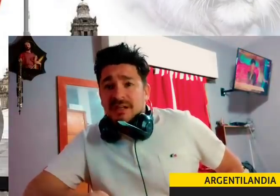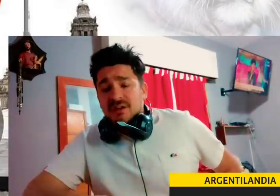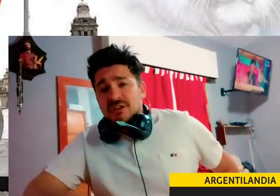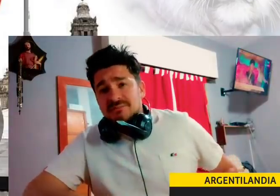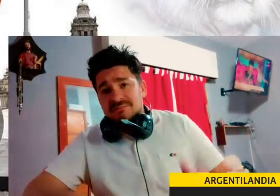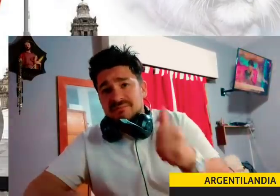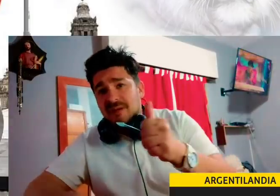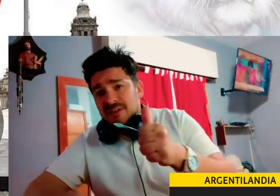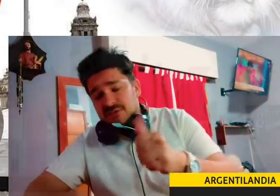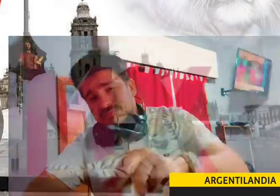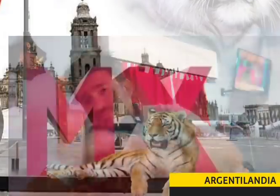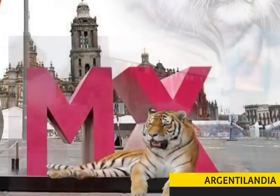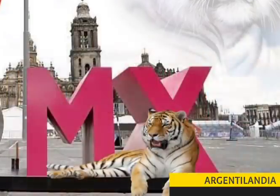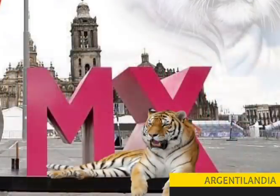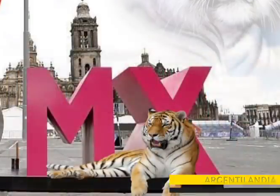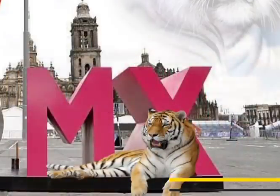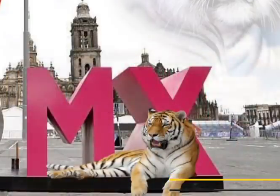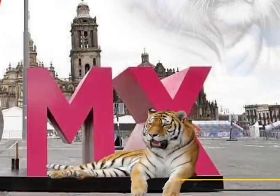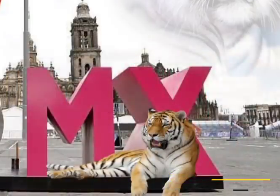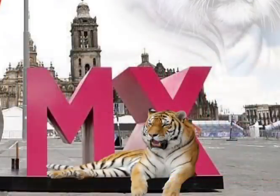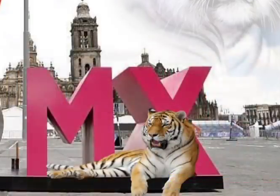Menos hoy en día, loco. Abrazo.